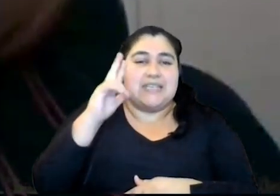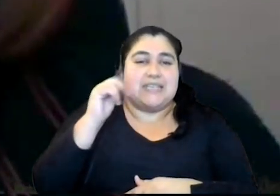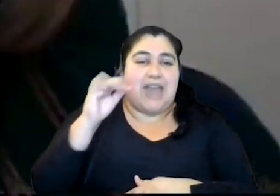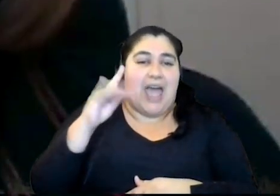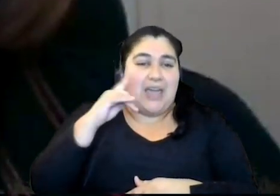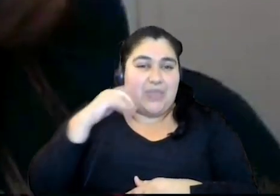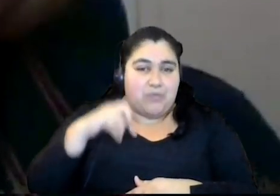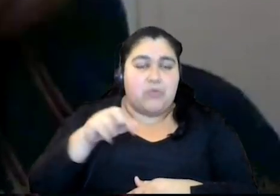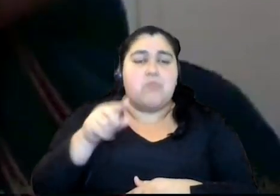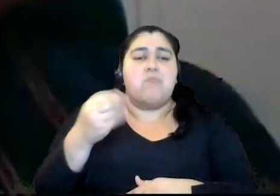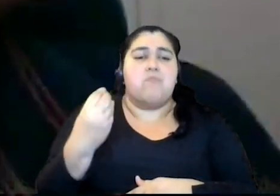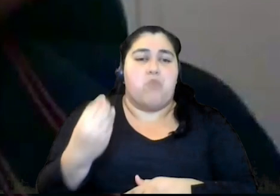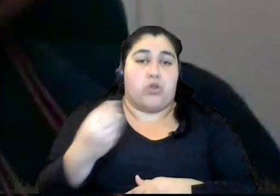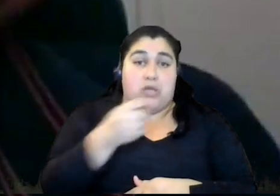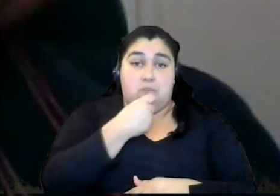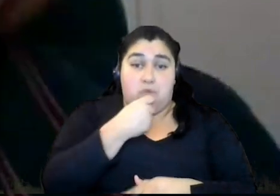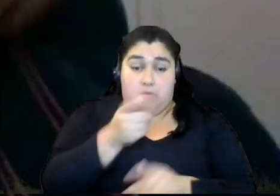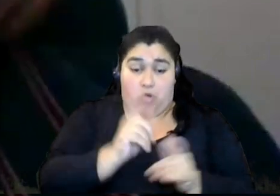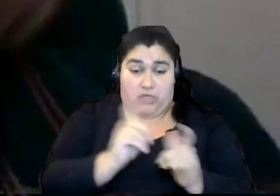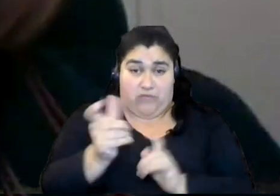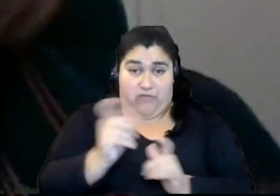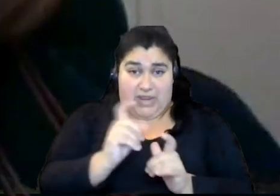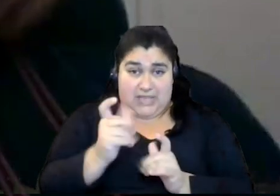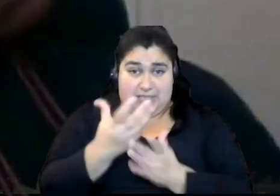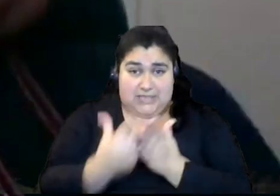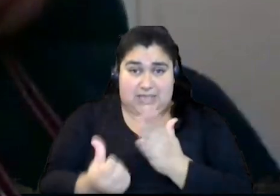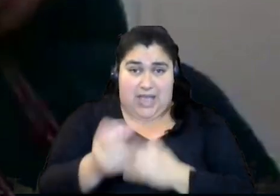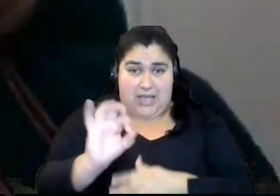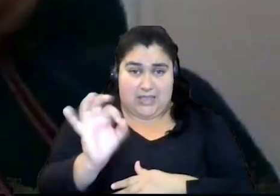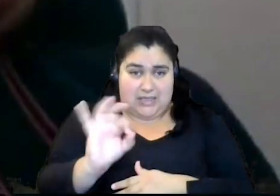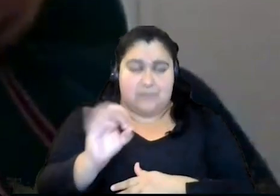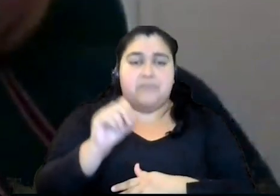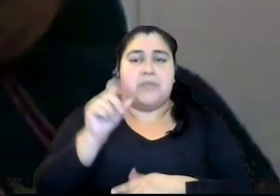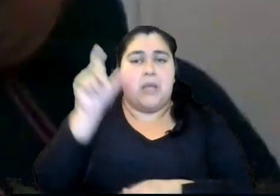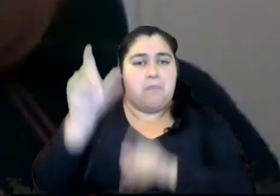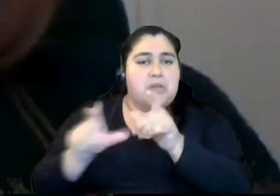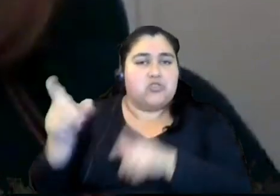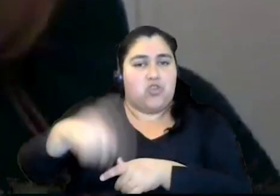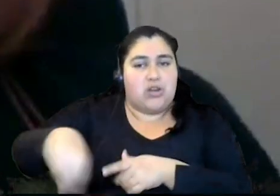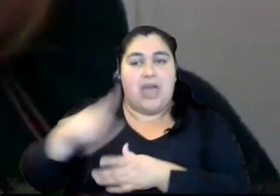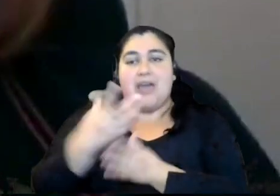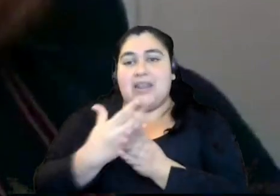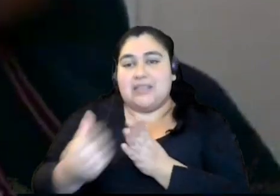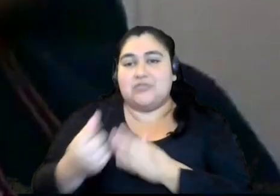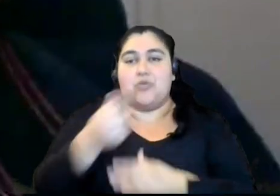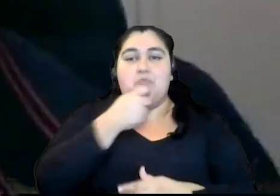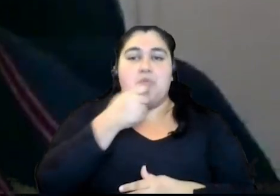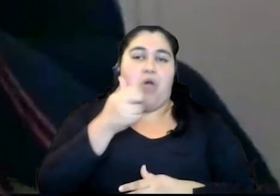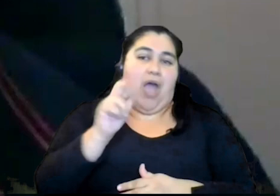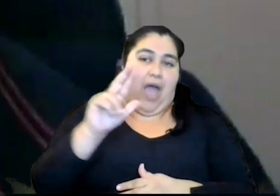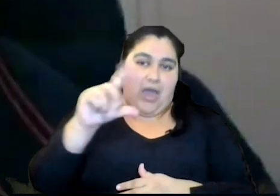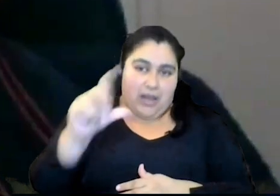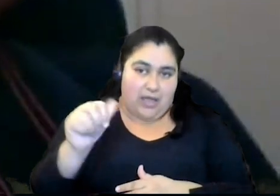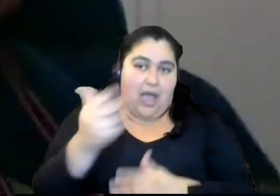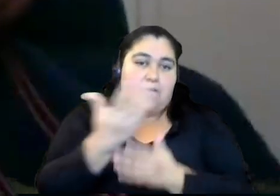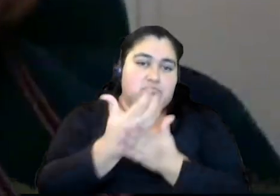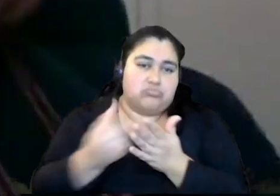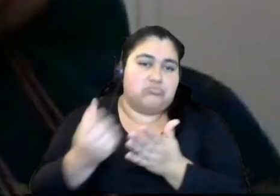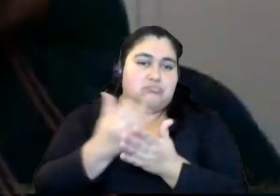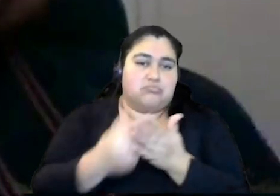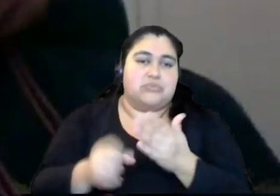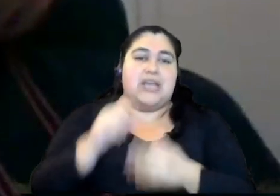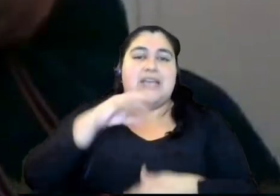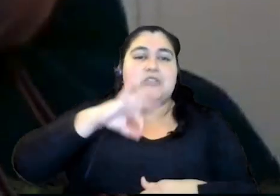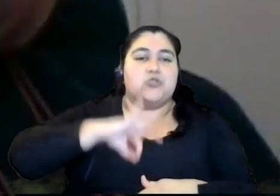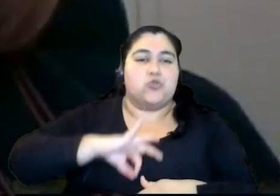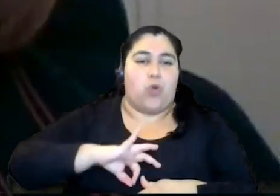si vos no ingresás la diferencia no retenida, el No lo agente de reten- retención, por ejemplo, Arca, sigue Ujú. reteniendo sobre los